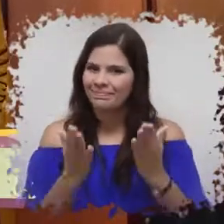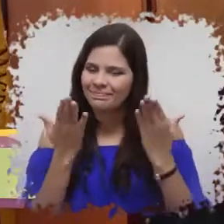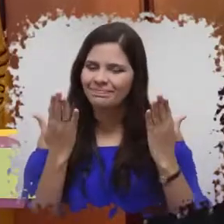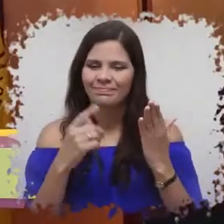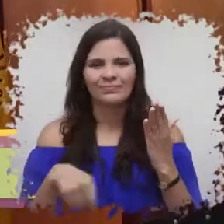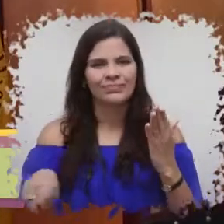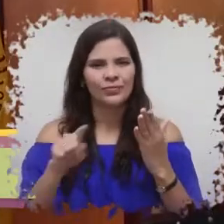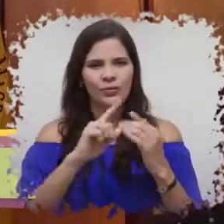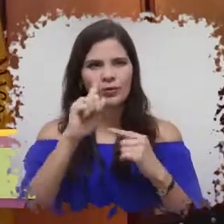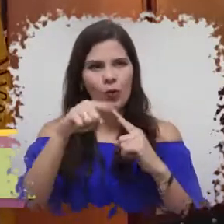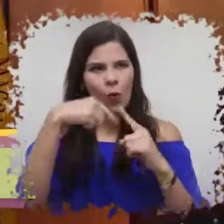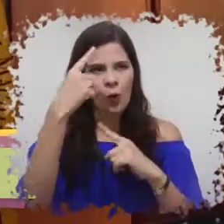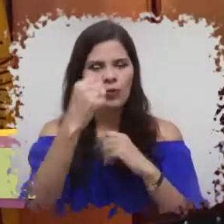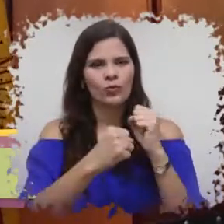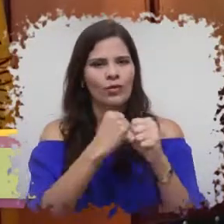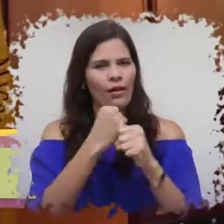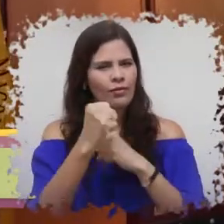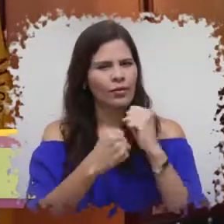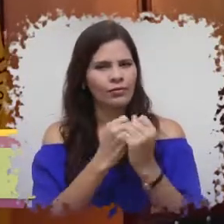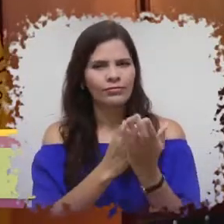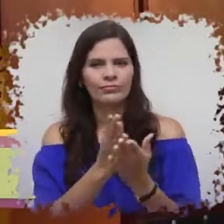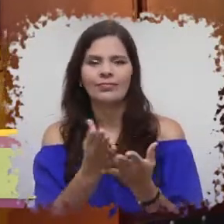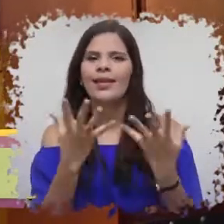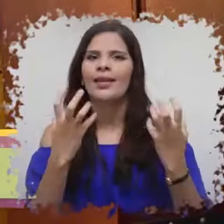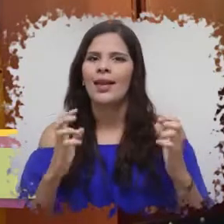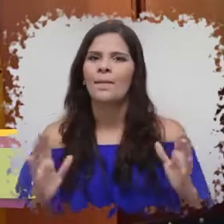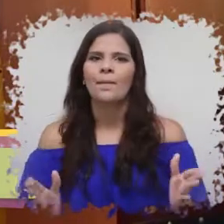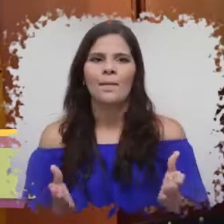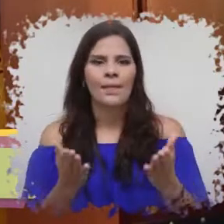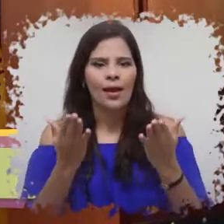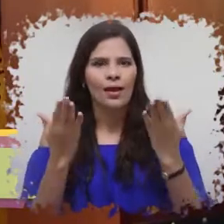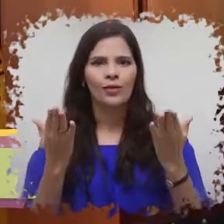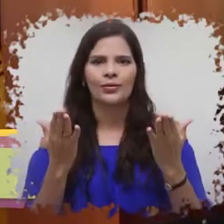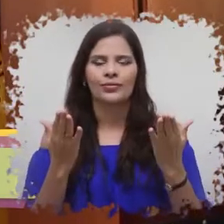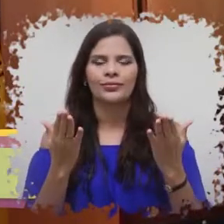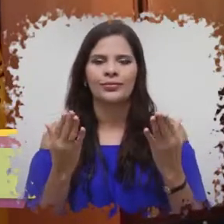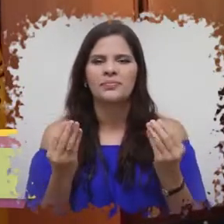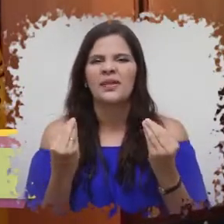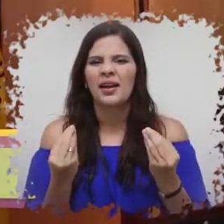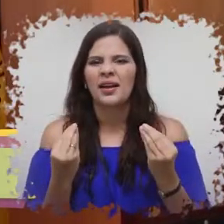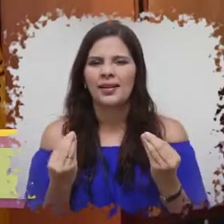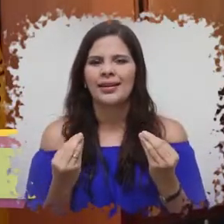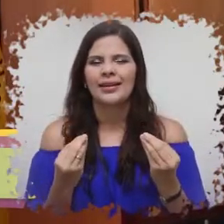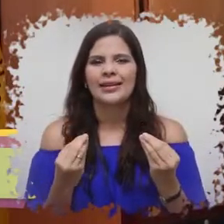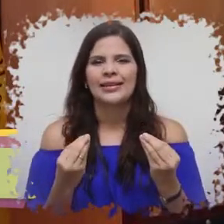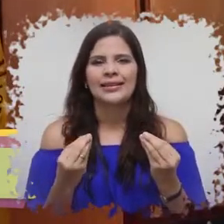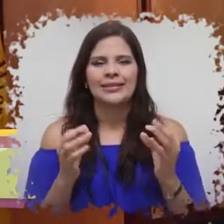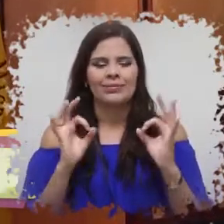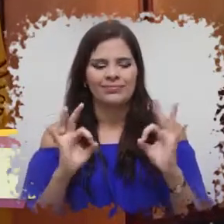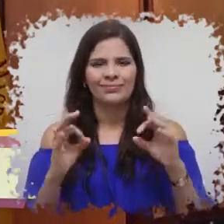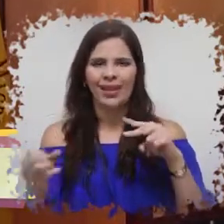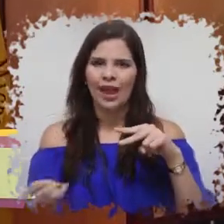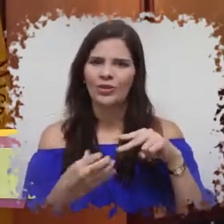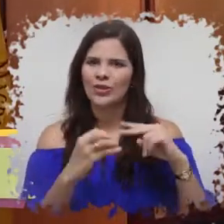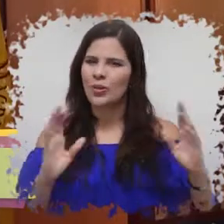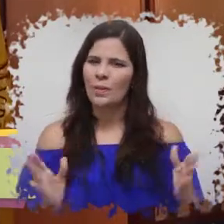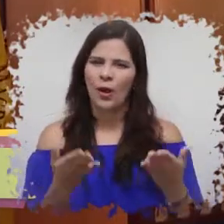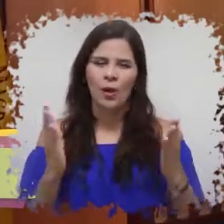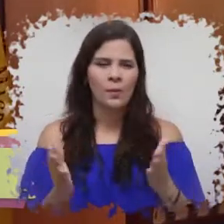esperamos poder seguir contribuyendo en próximos años a cada vez enriquecer